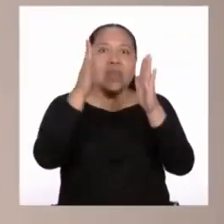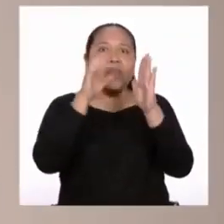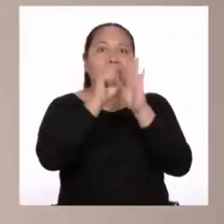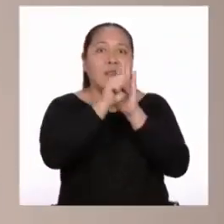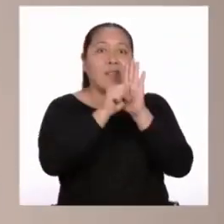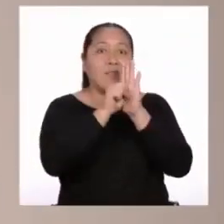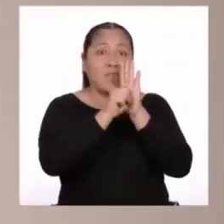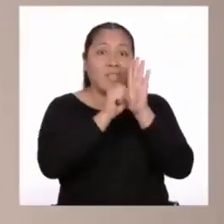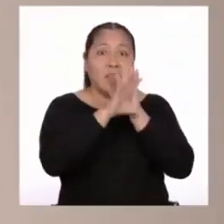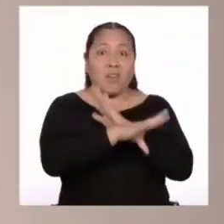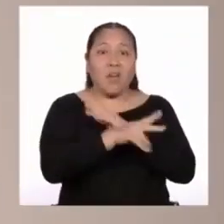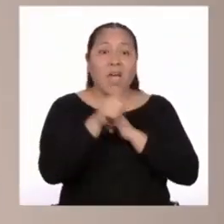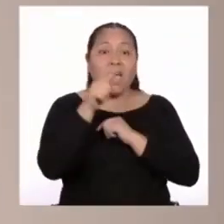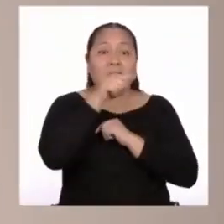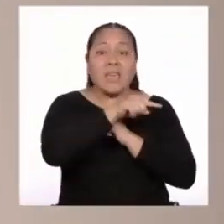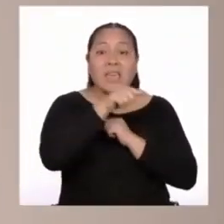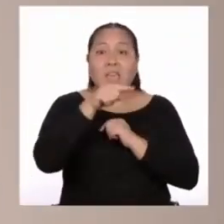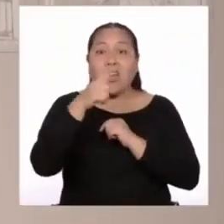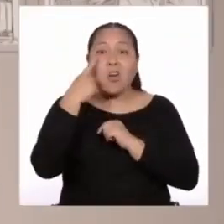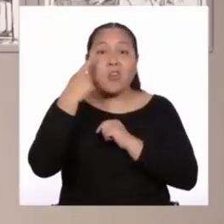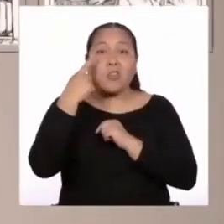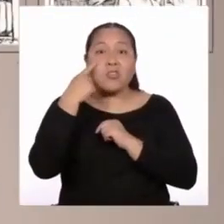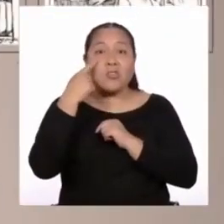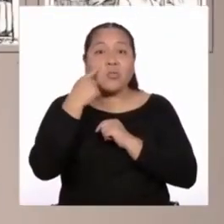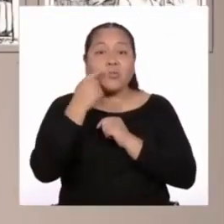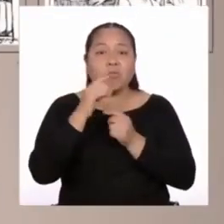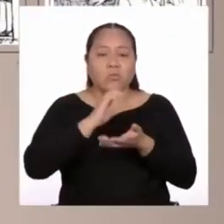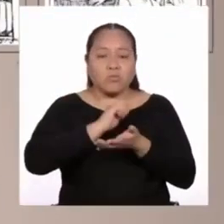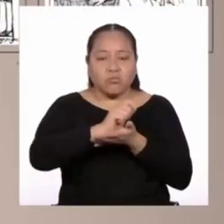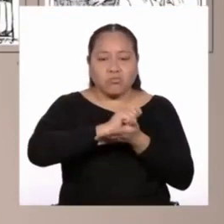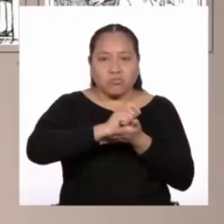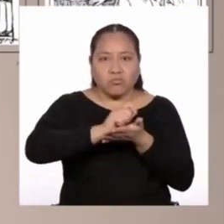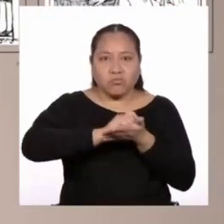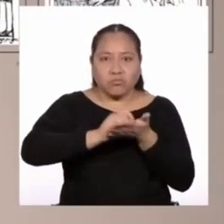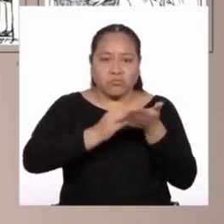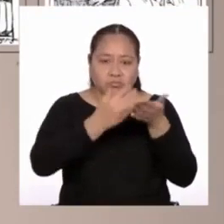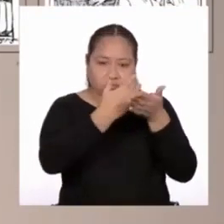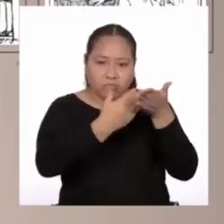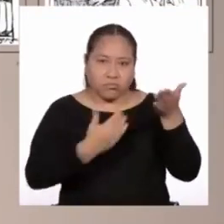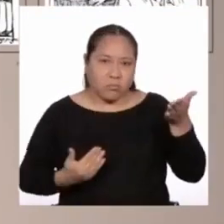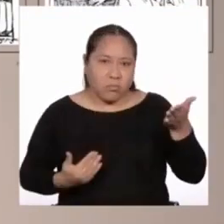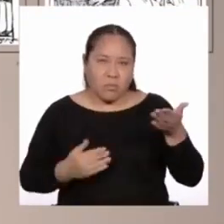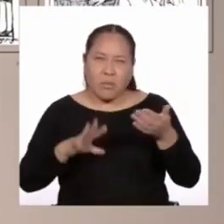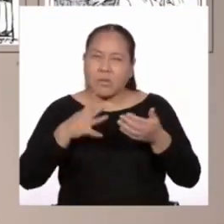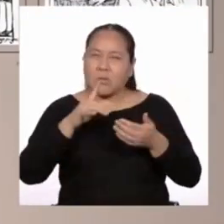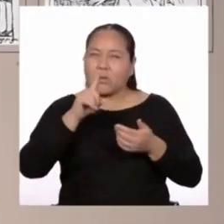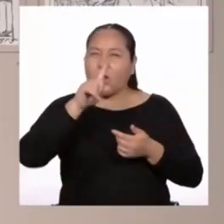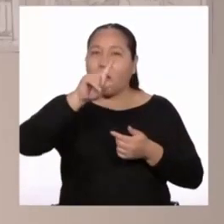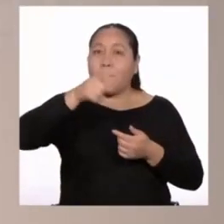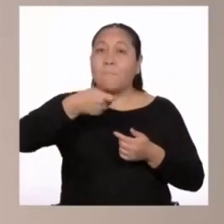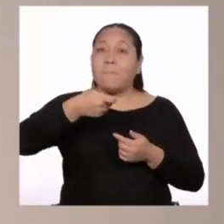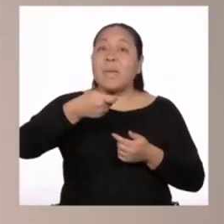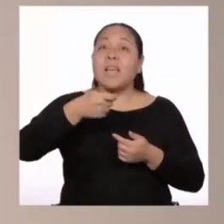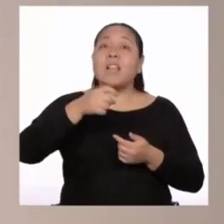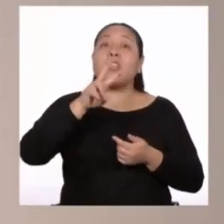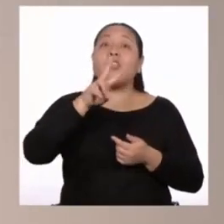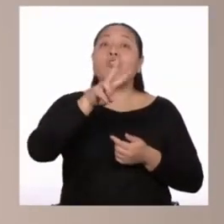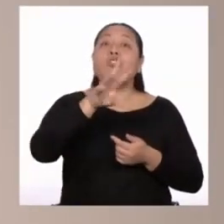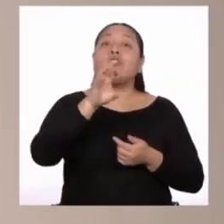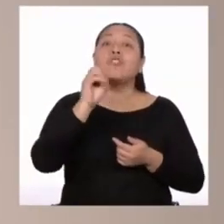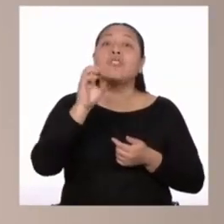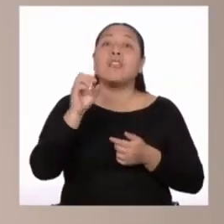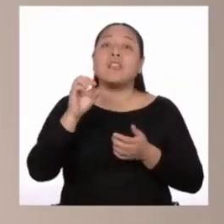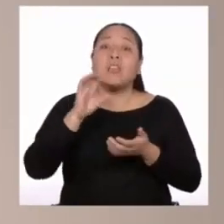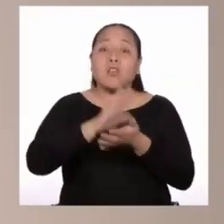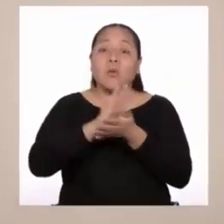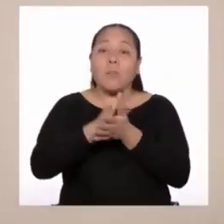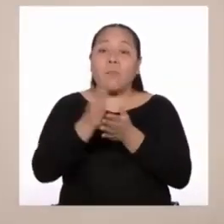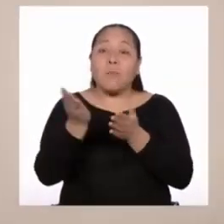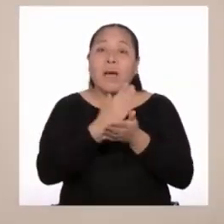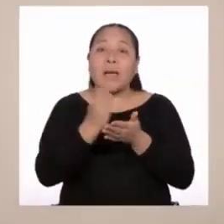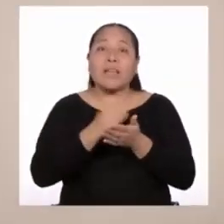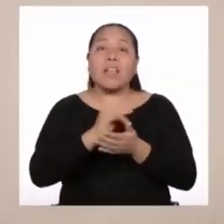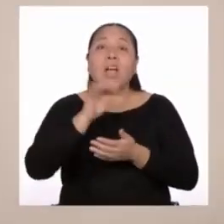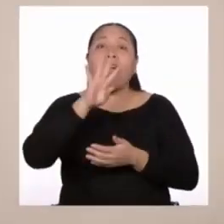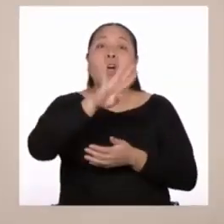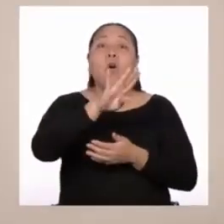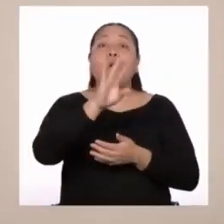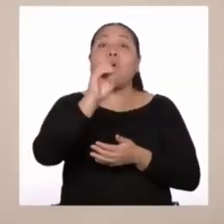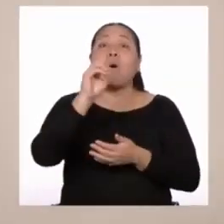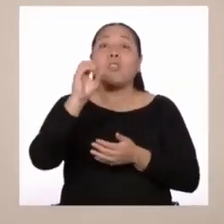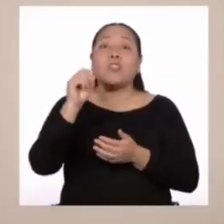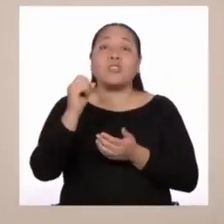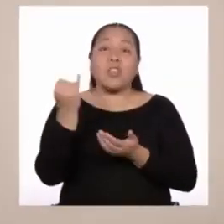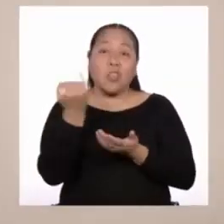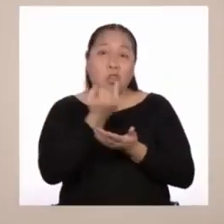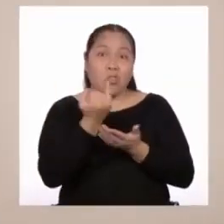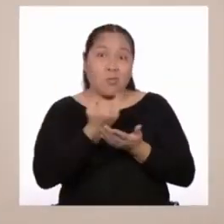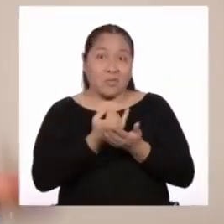video, donde conoceremos un manuscrito que tiene aproximadamente 1200 páginas y 400 dibujos. ¿Ya sabes de qué